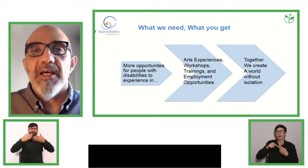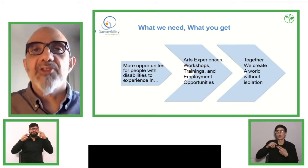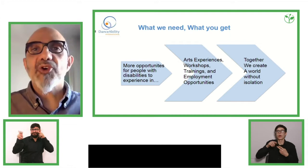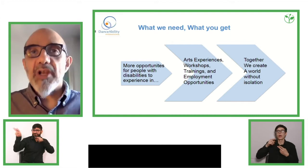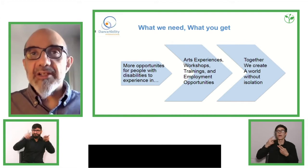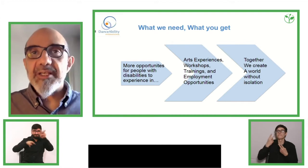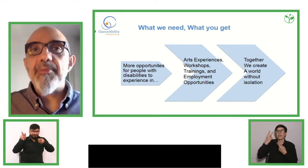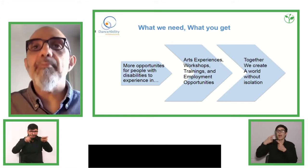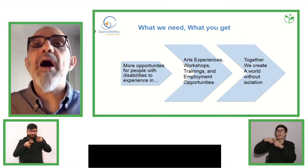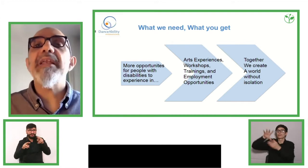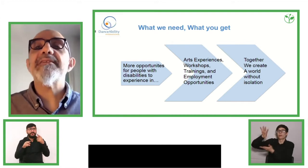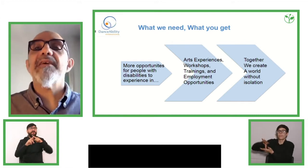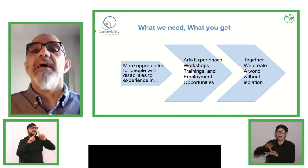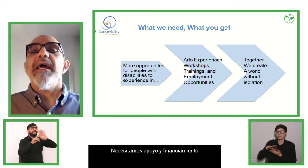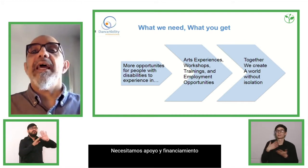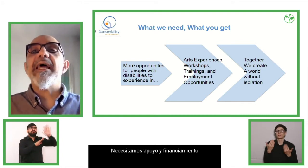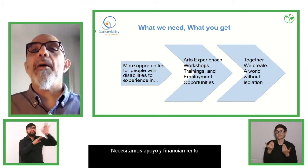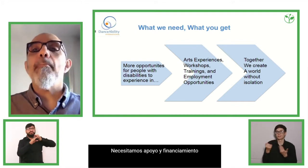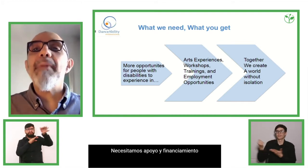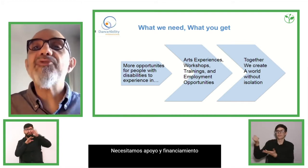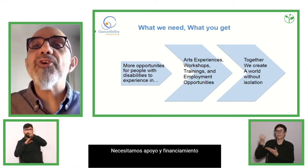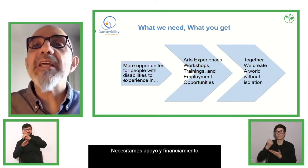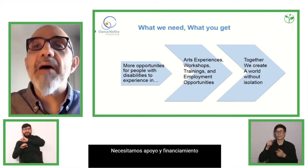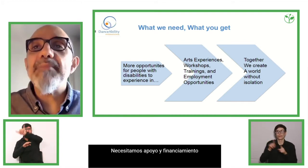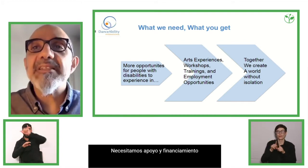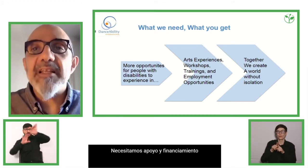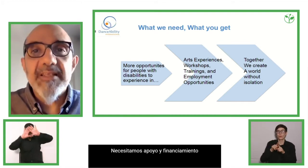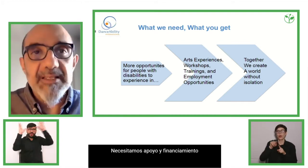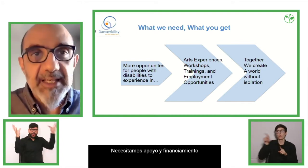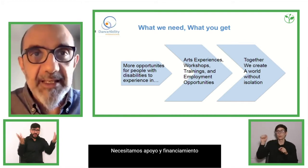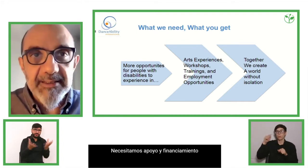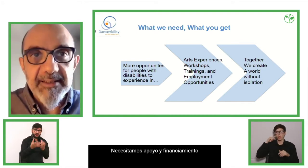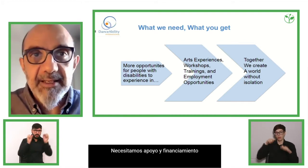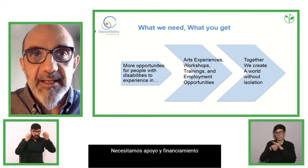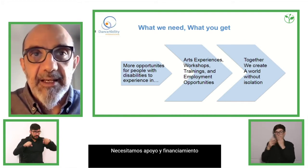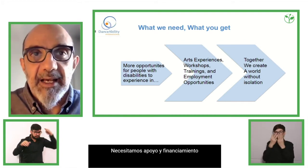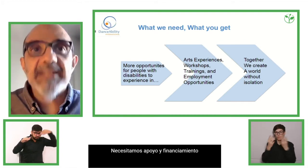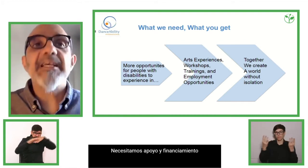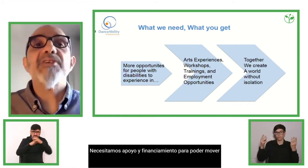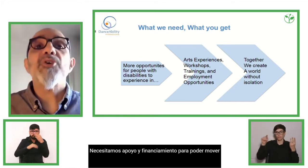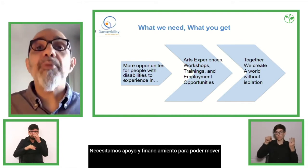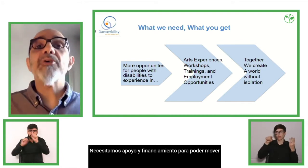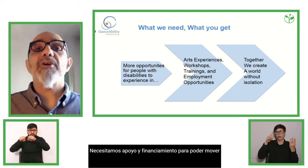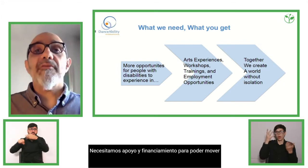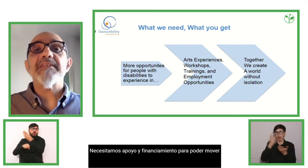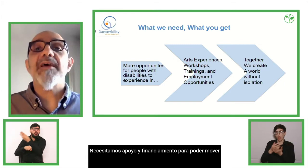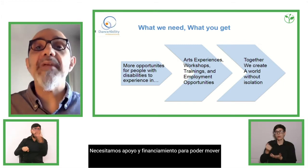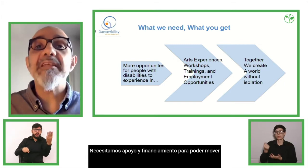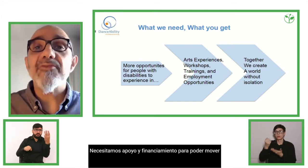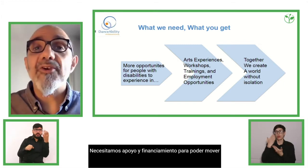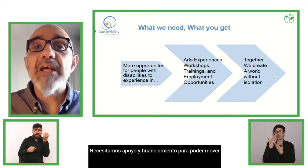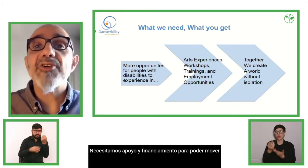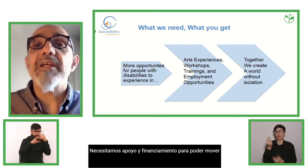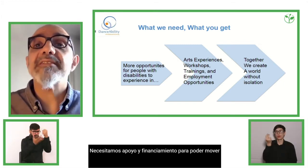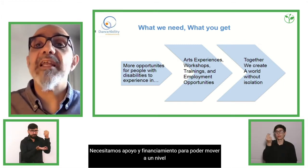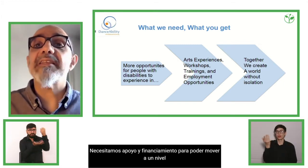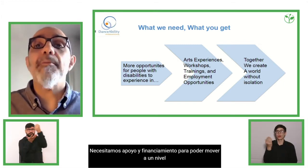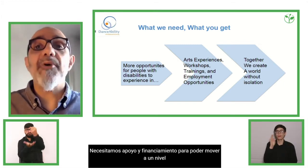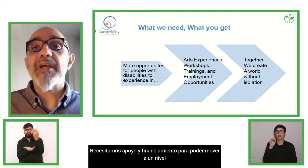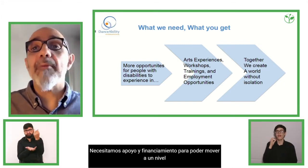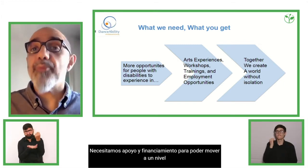áreas: sitio web accesible, dinero para becas y destrezas de mentoría y de